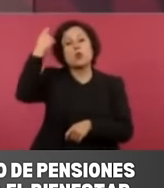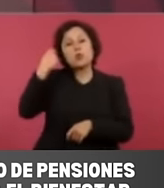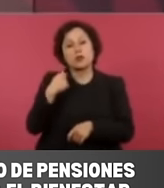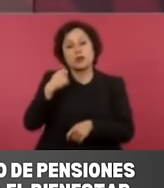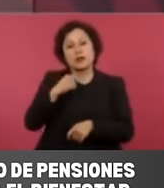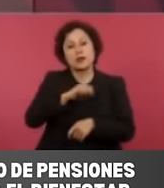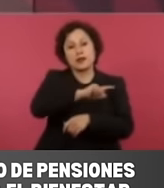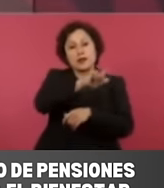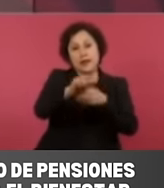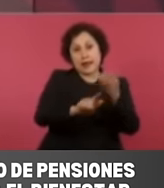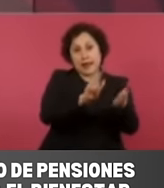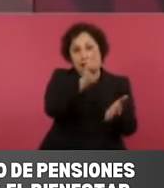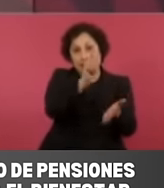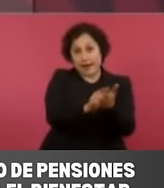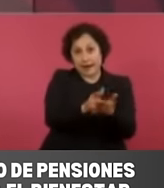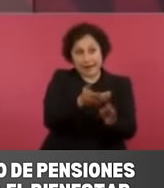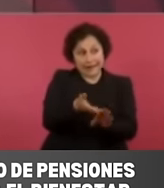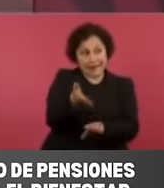antilaborales,